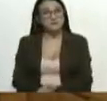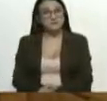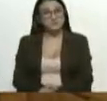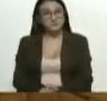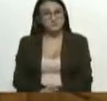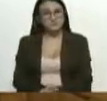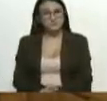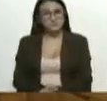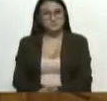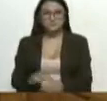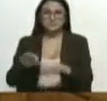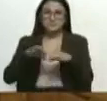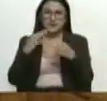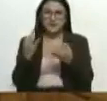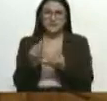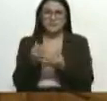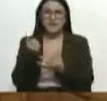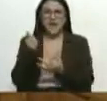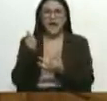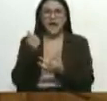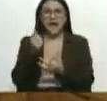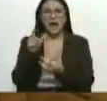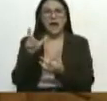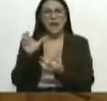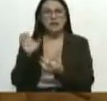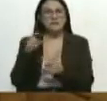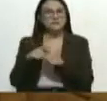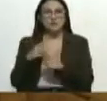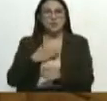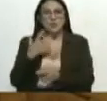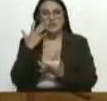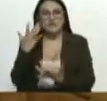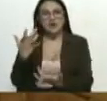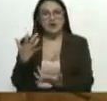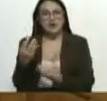La familia de Alex Saab no tiene ni siquiera esa oportunidad.